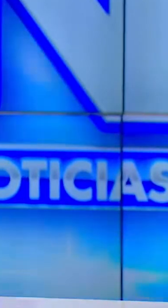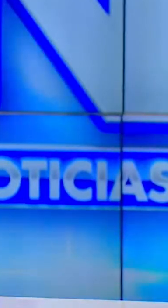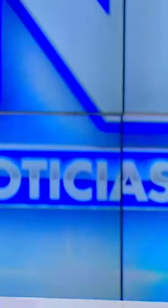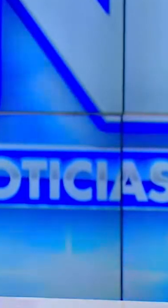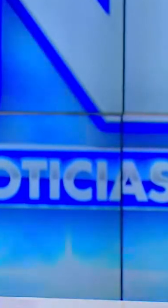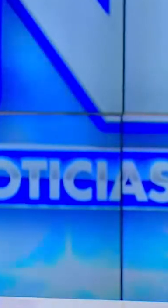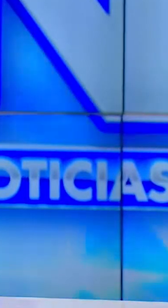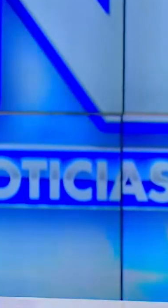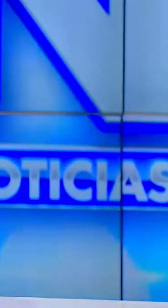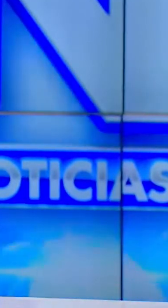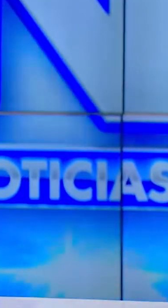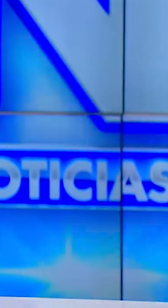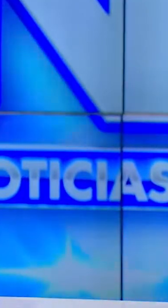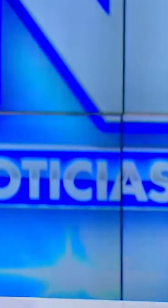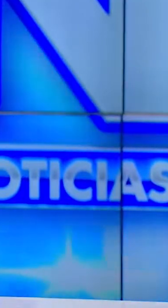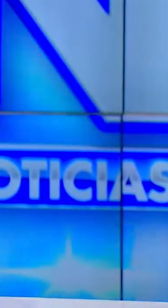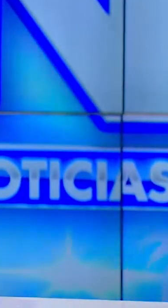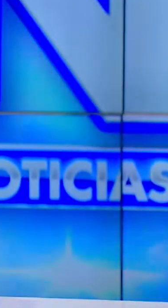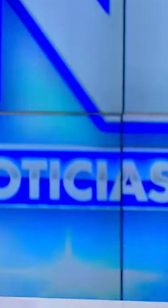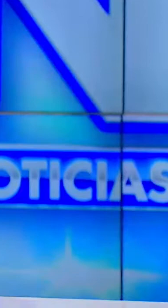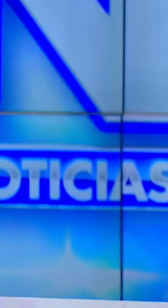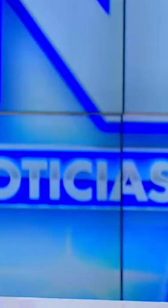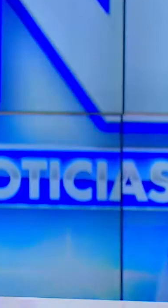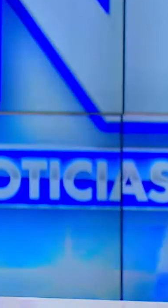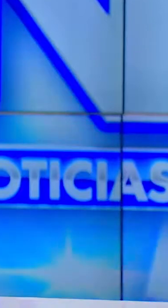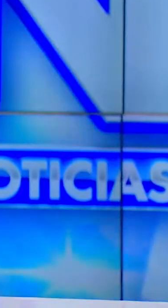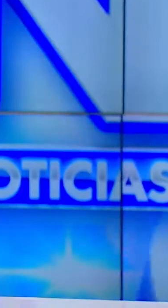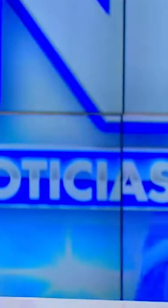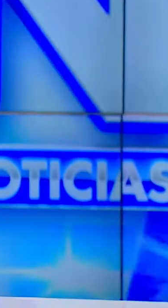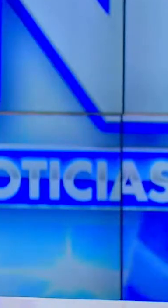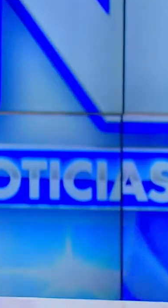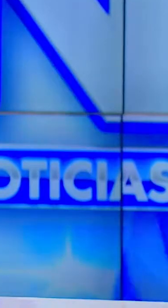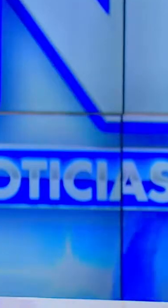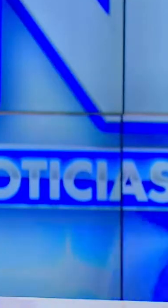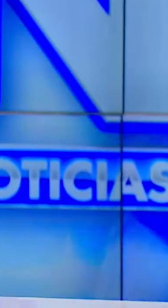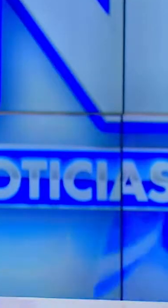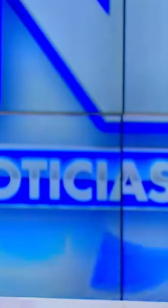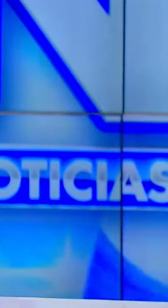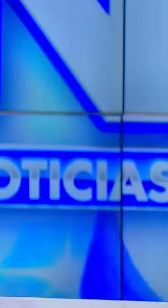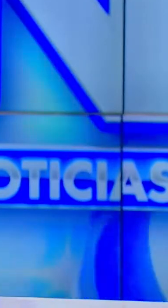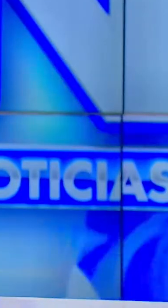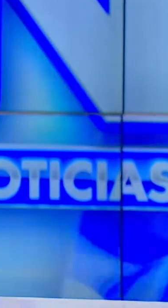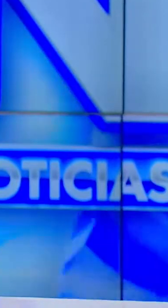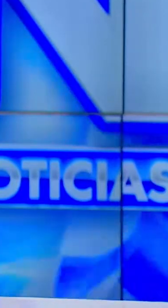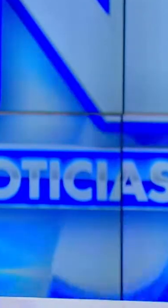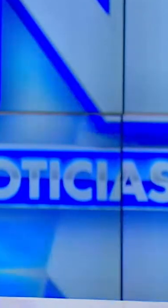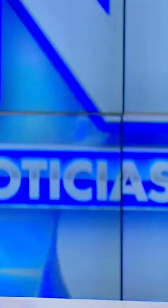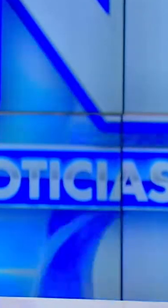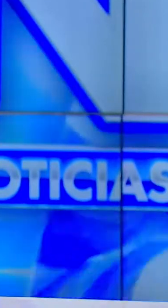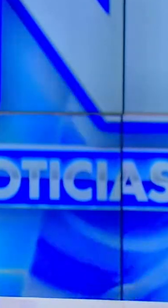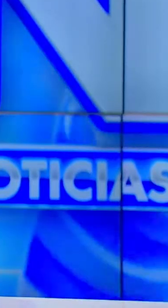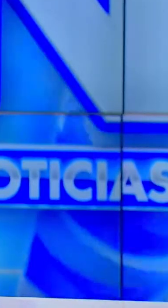tema la capital de norte de santander y por eso establecemos contacto a esta obra con isaac meneses esas buenas tardes